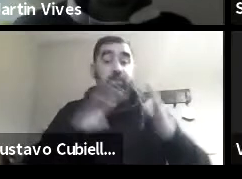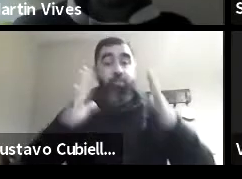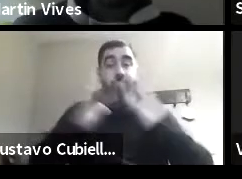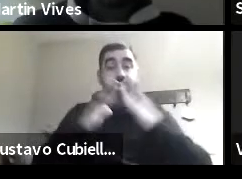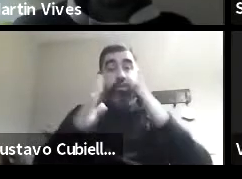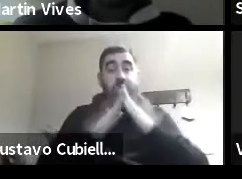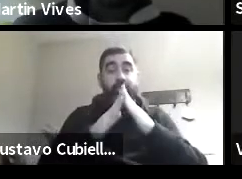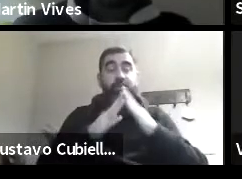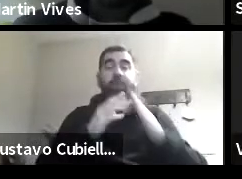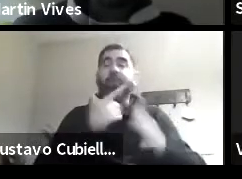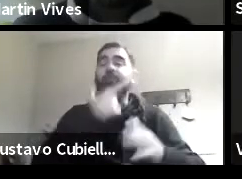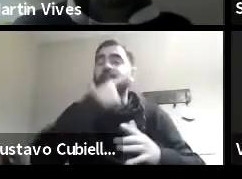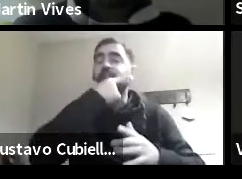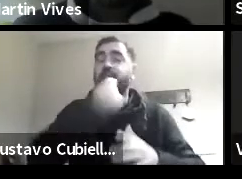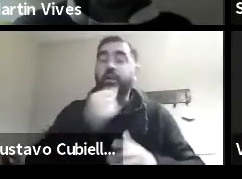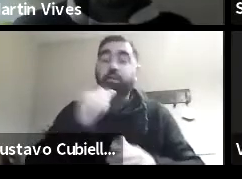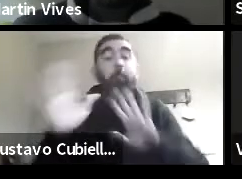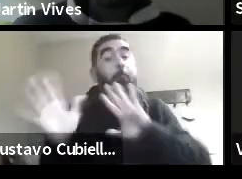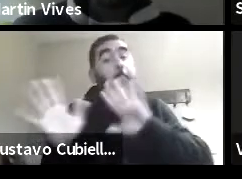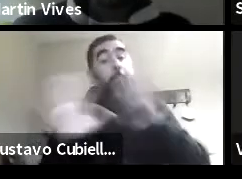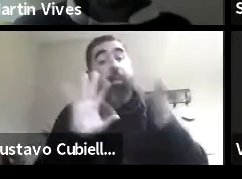conseguían fácilmente o aparentemente